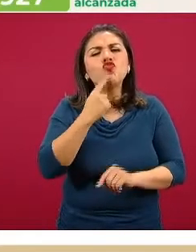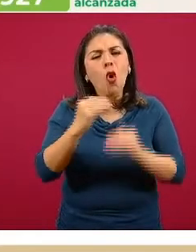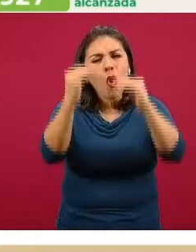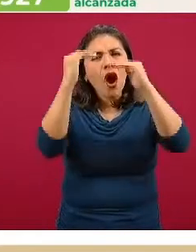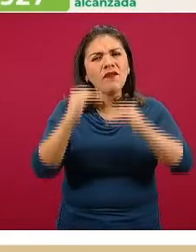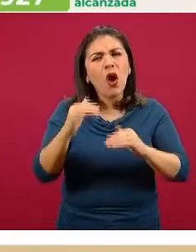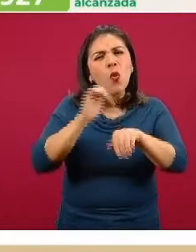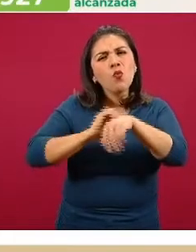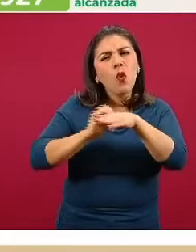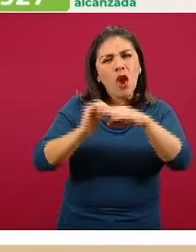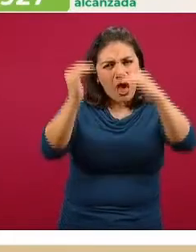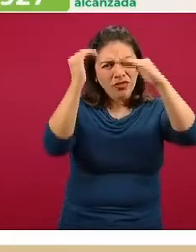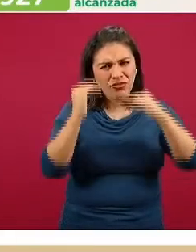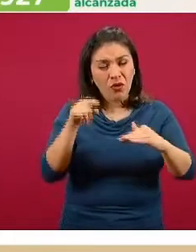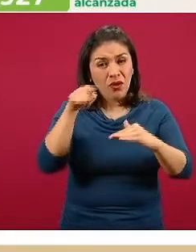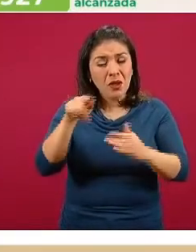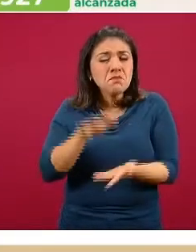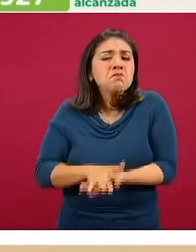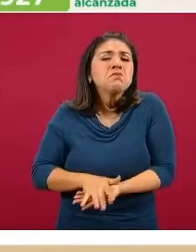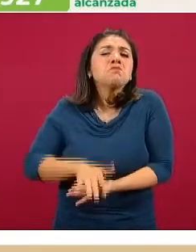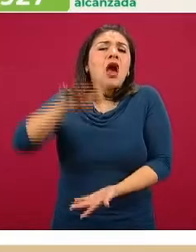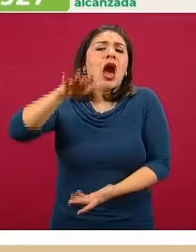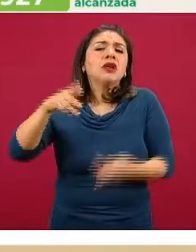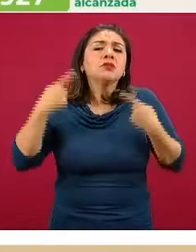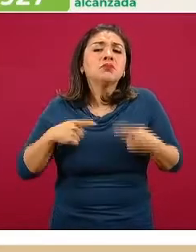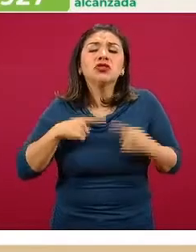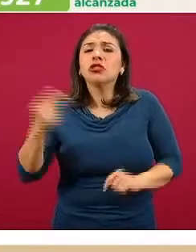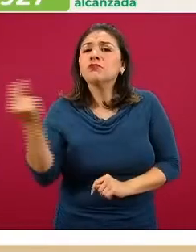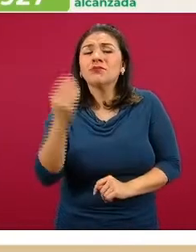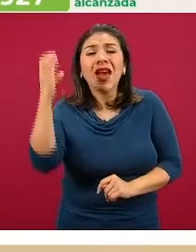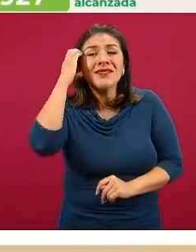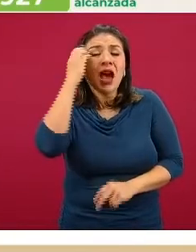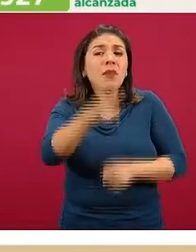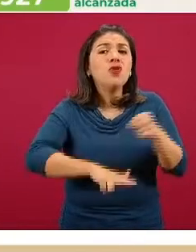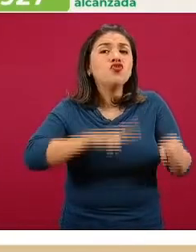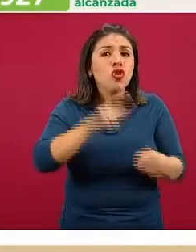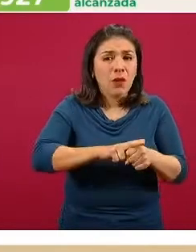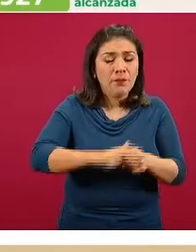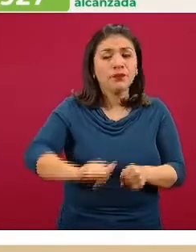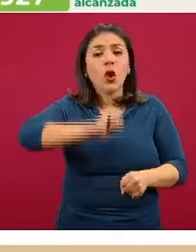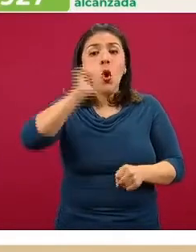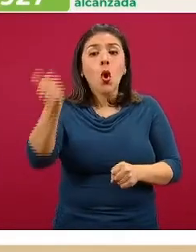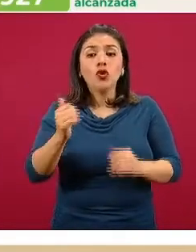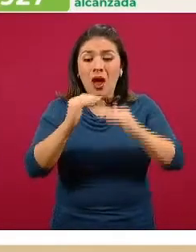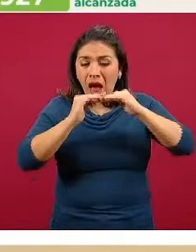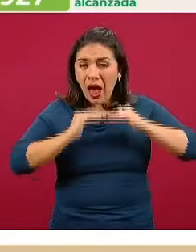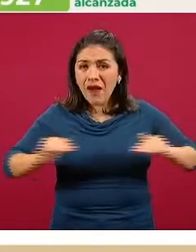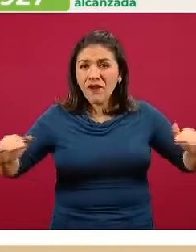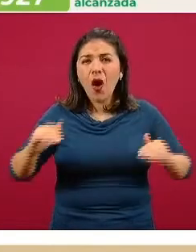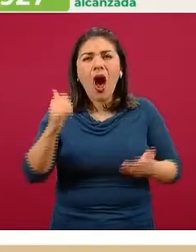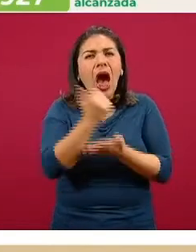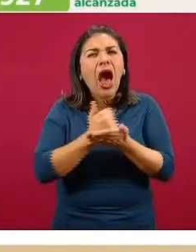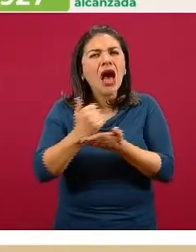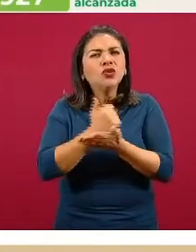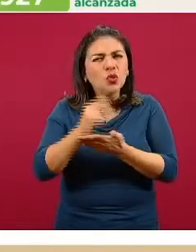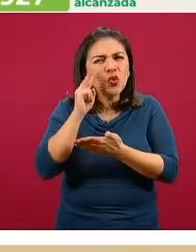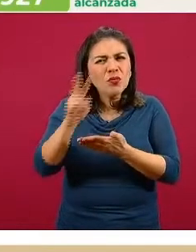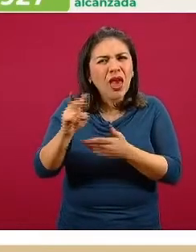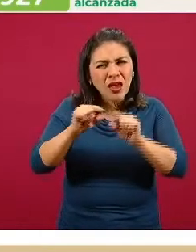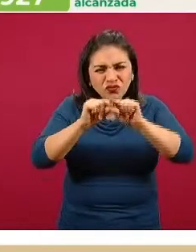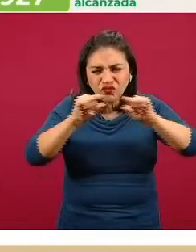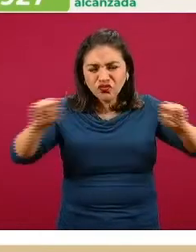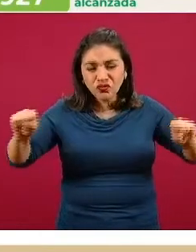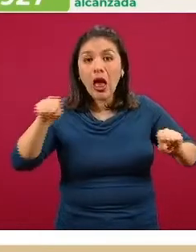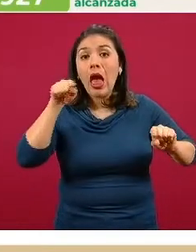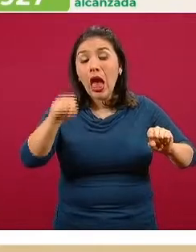línea lila. Son la gran mayoría camas generales, y en la línea que está en la parte inferior, que es una línea turquesa